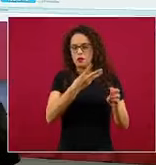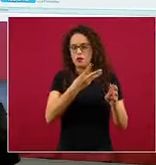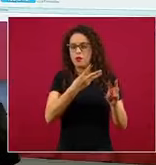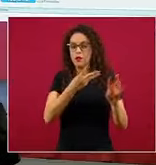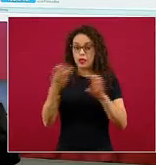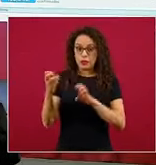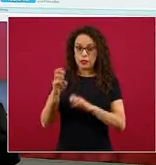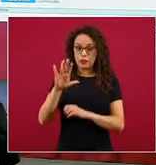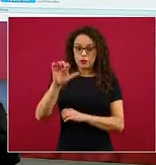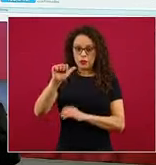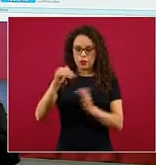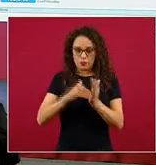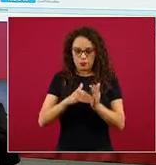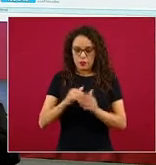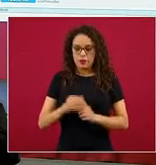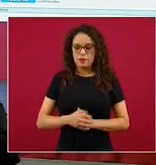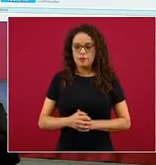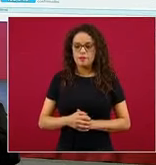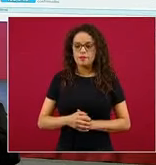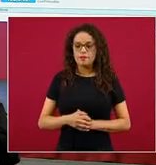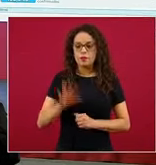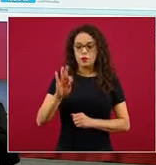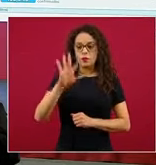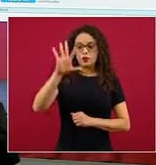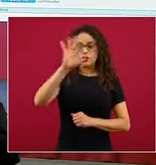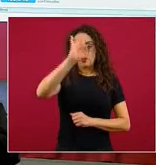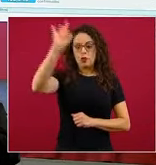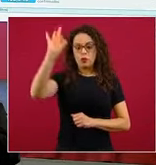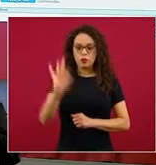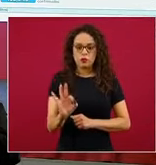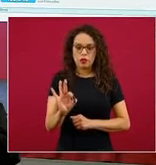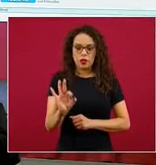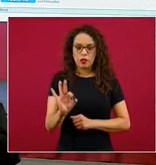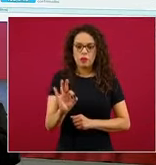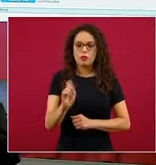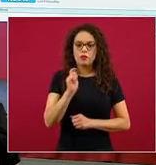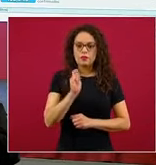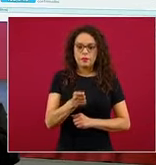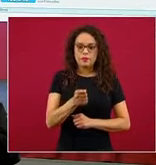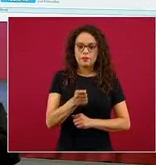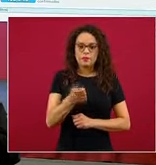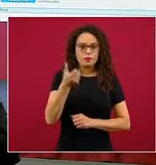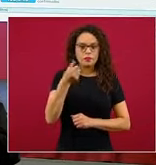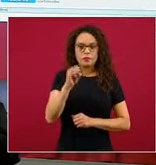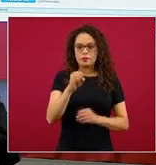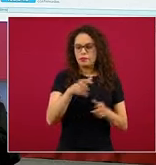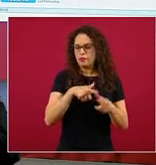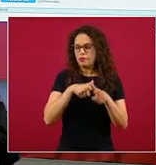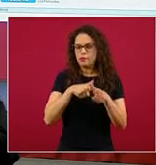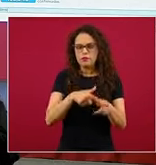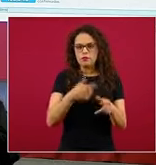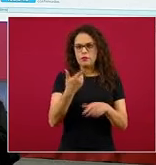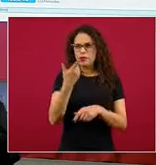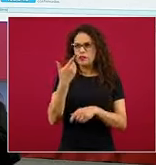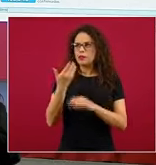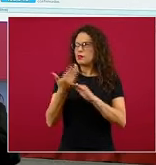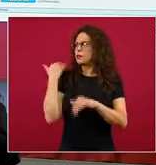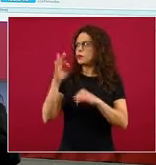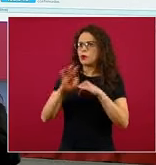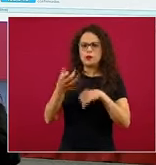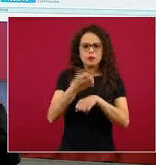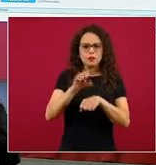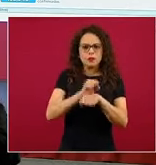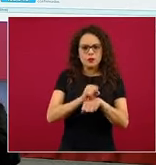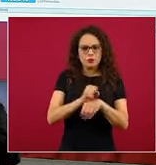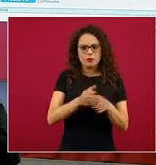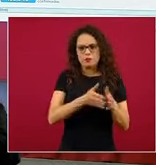1.356.000. Porcentaje de positividad, 45%, prácticamente lo hemos tenido así desde finales de la semana pasada y pues en los 2